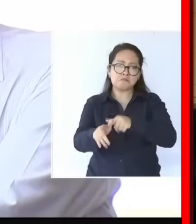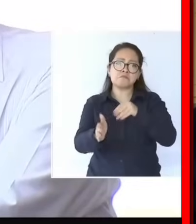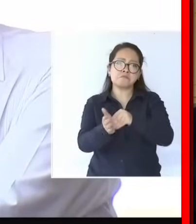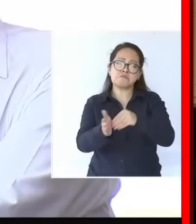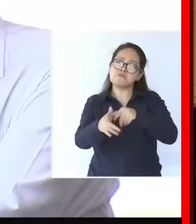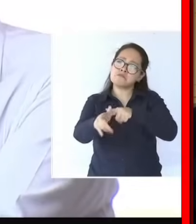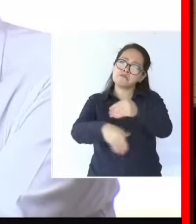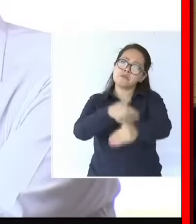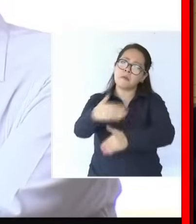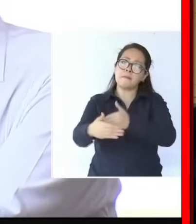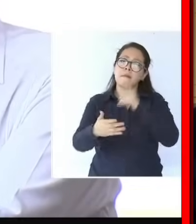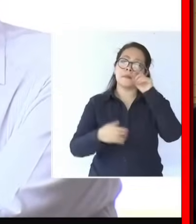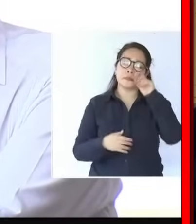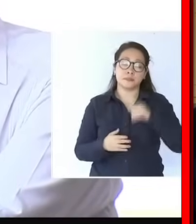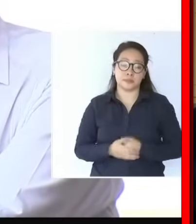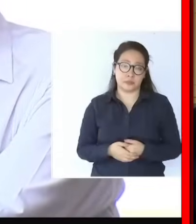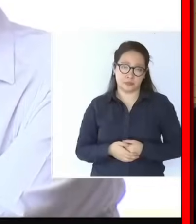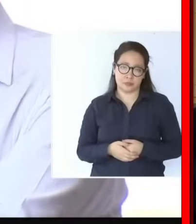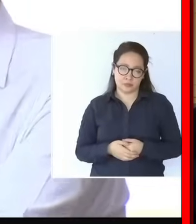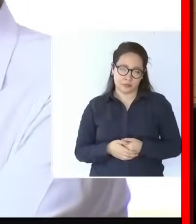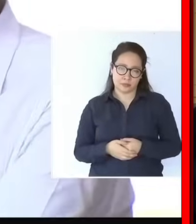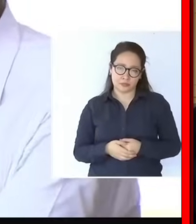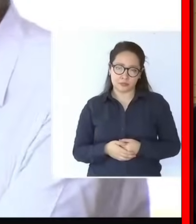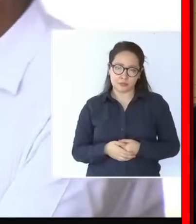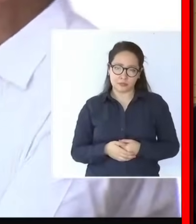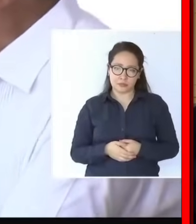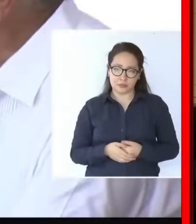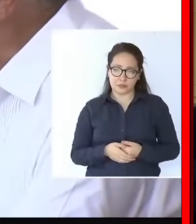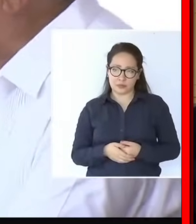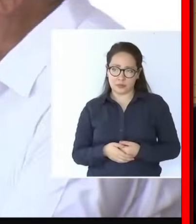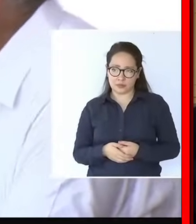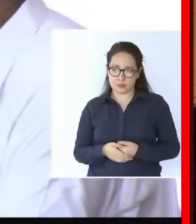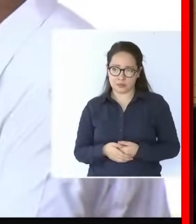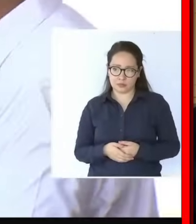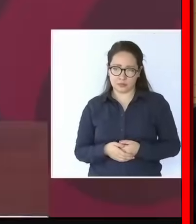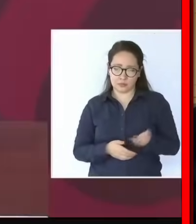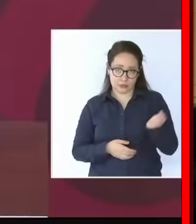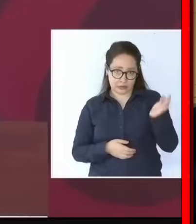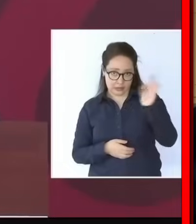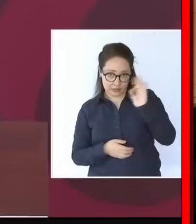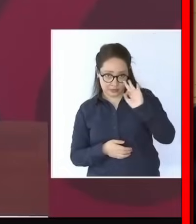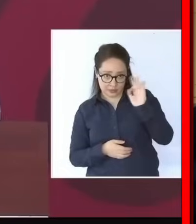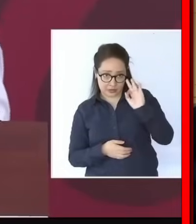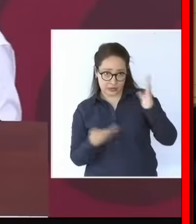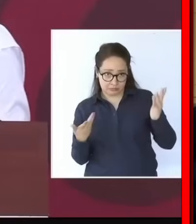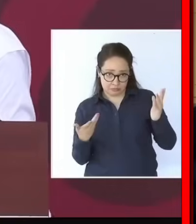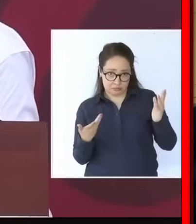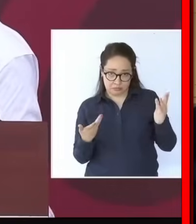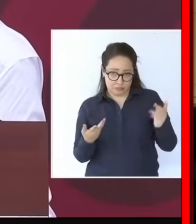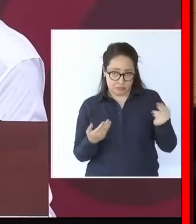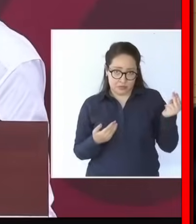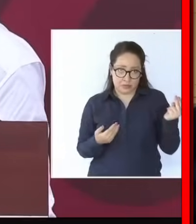vigente y en el caso de que se requiera defender el territorio